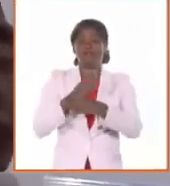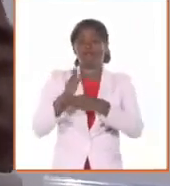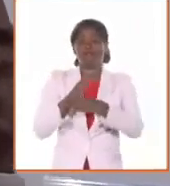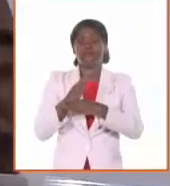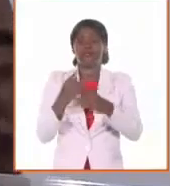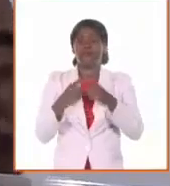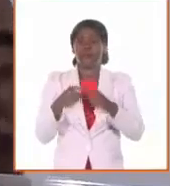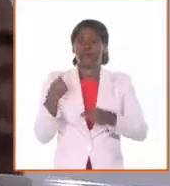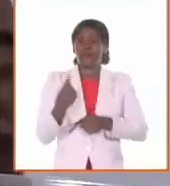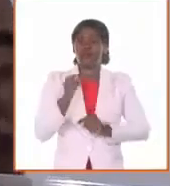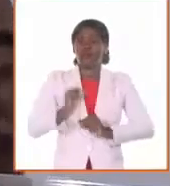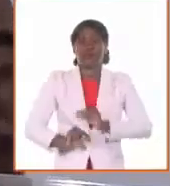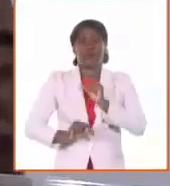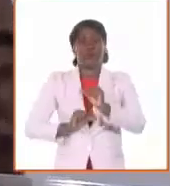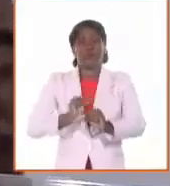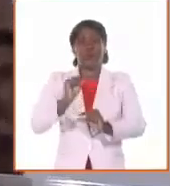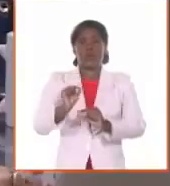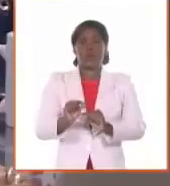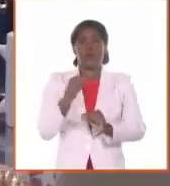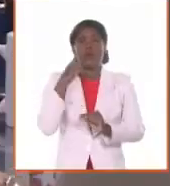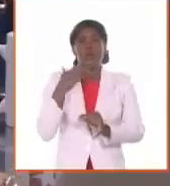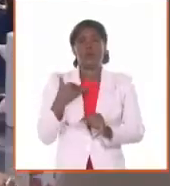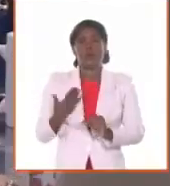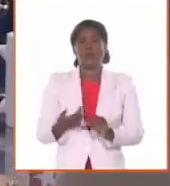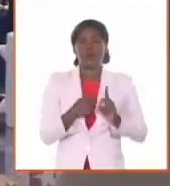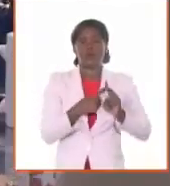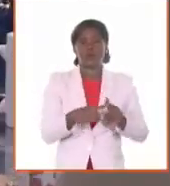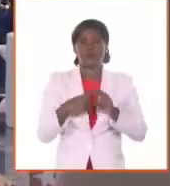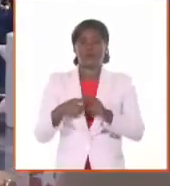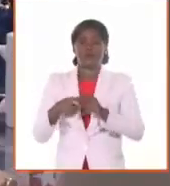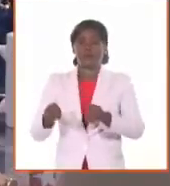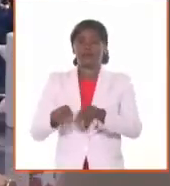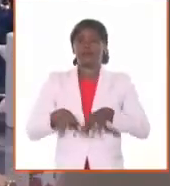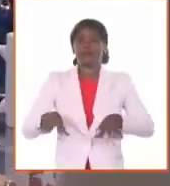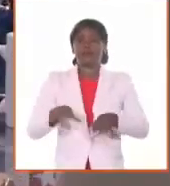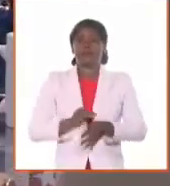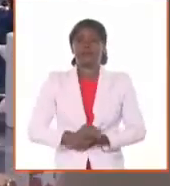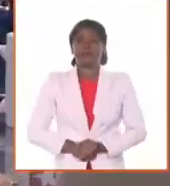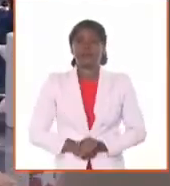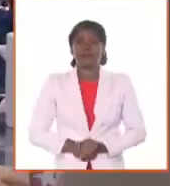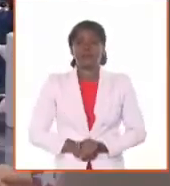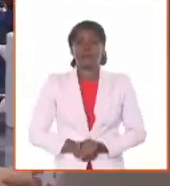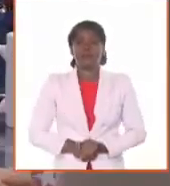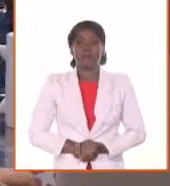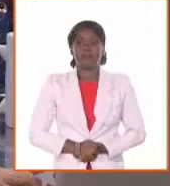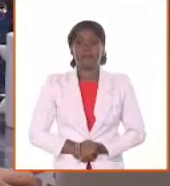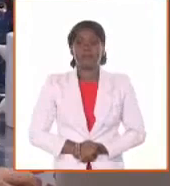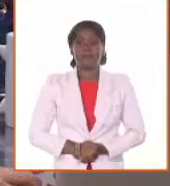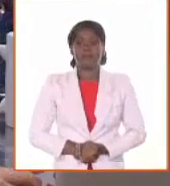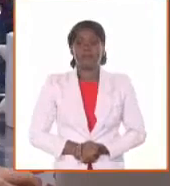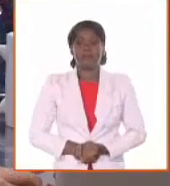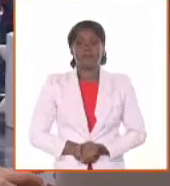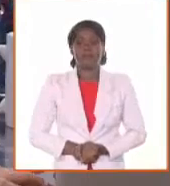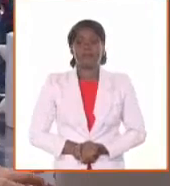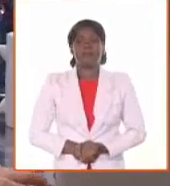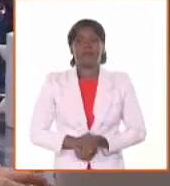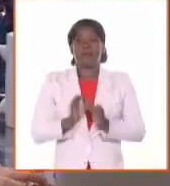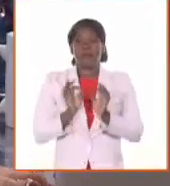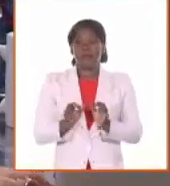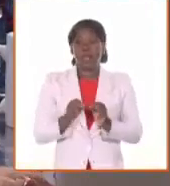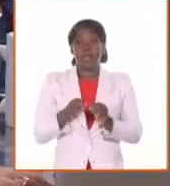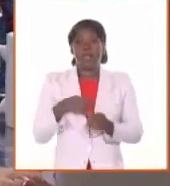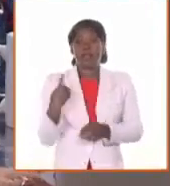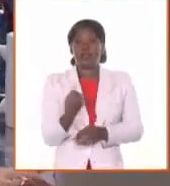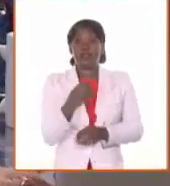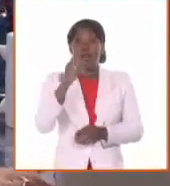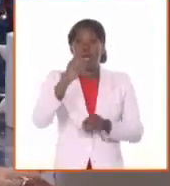Bueno vamos aplicando diferentes medidas el tema de él las unidades que no todas tienen